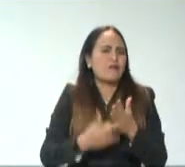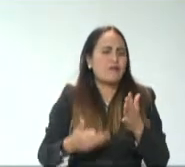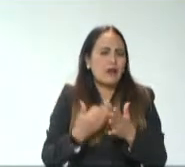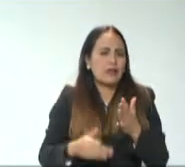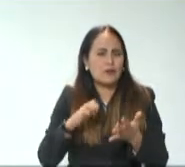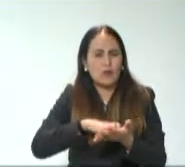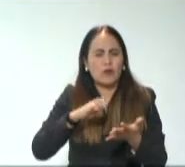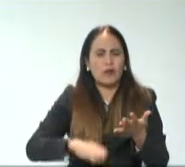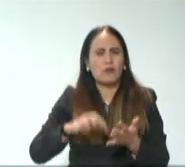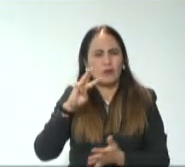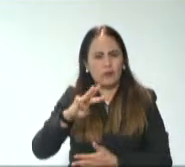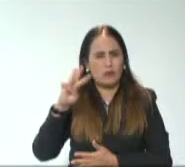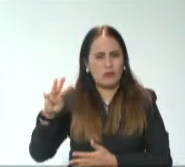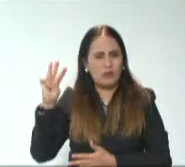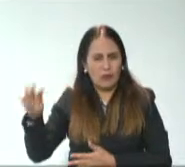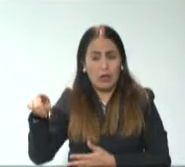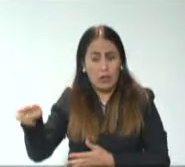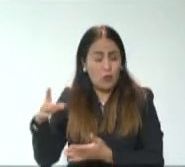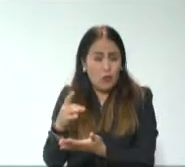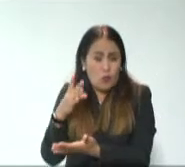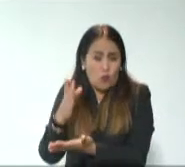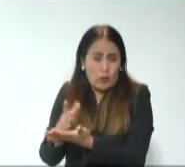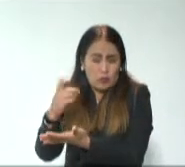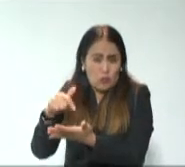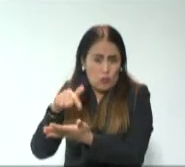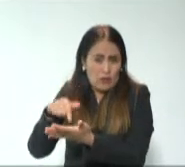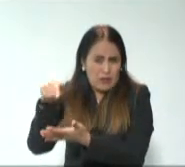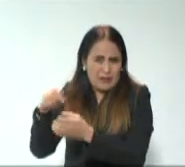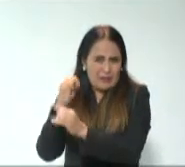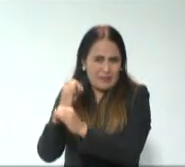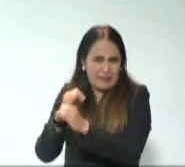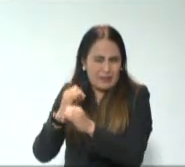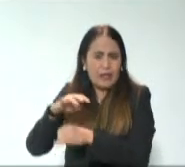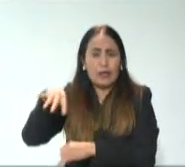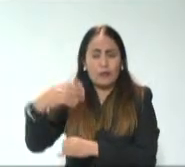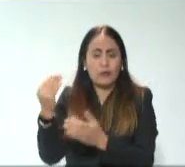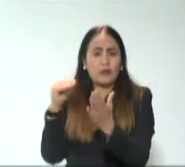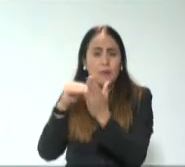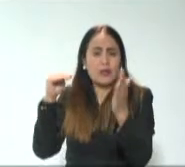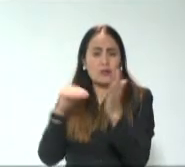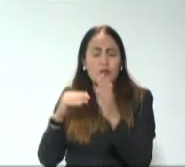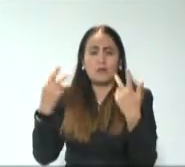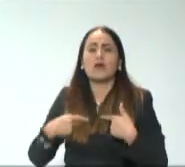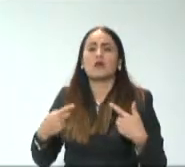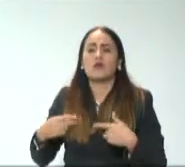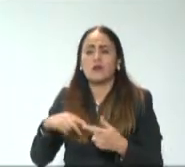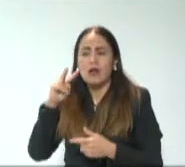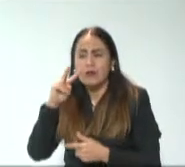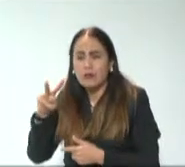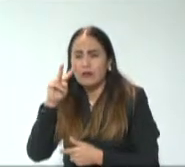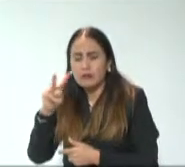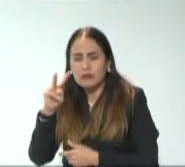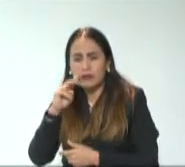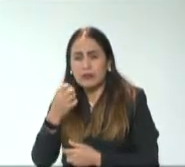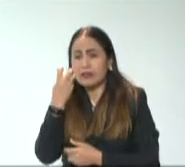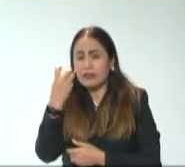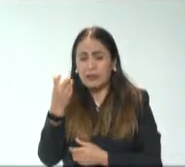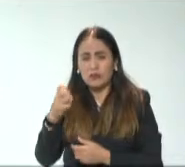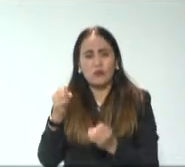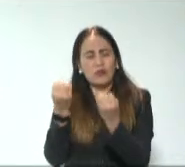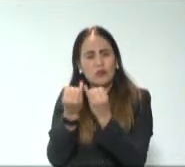micrositio este solo repositorio con más de 14 millones de visitas atención a toda la